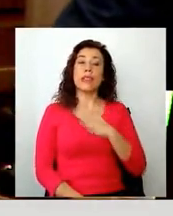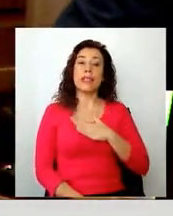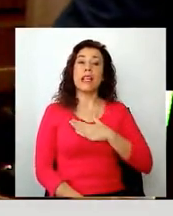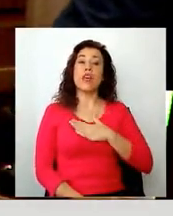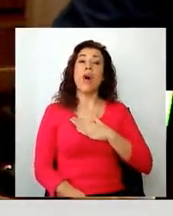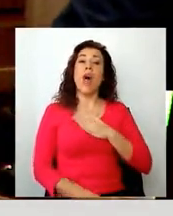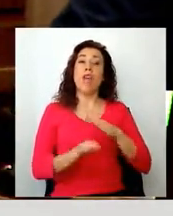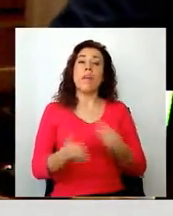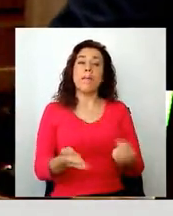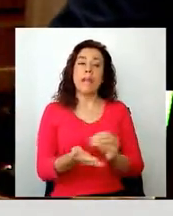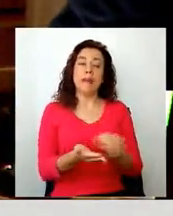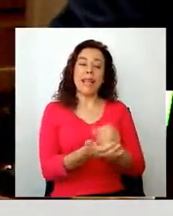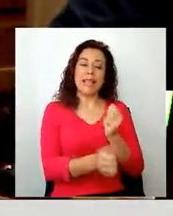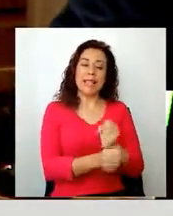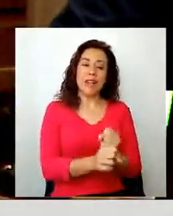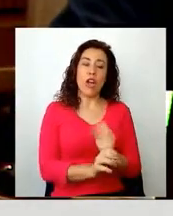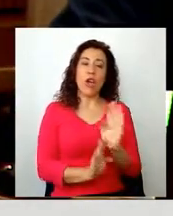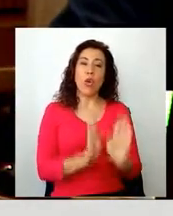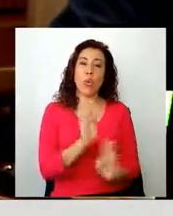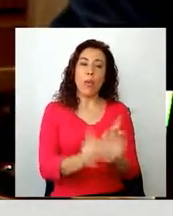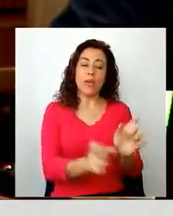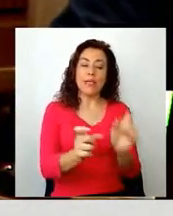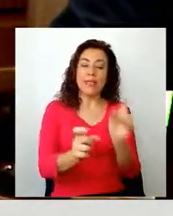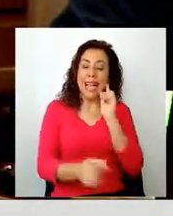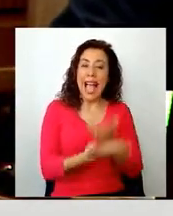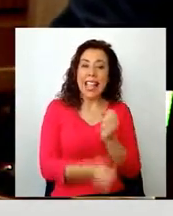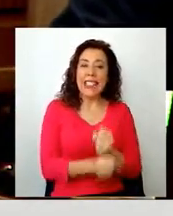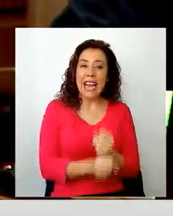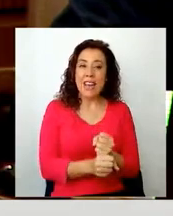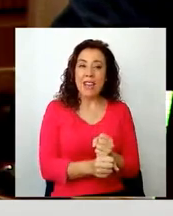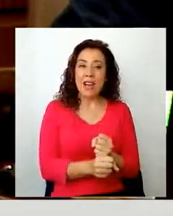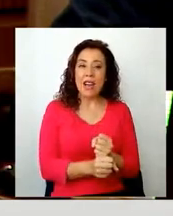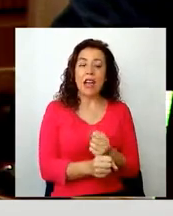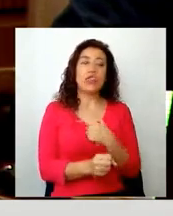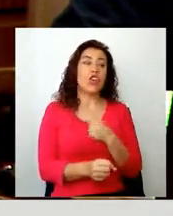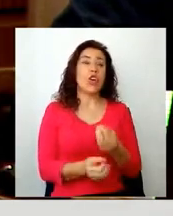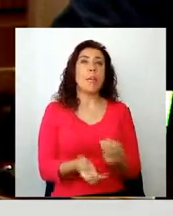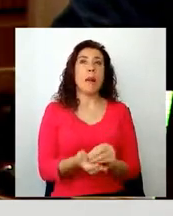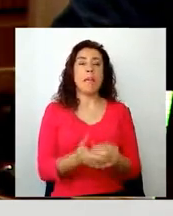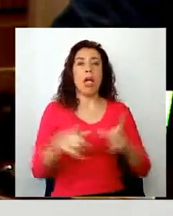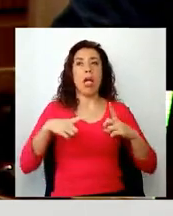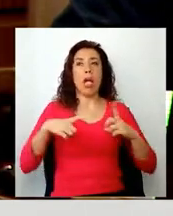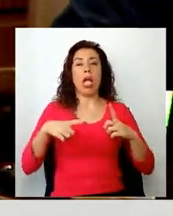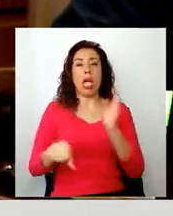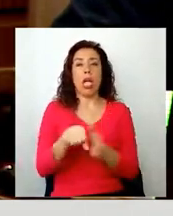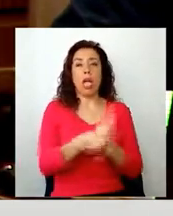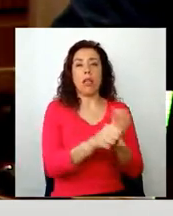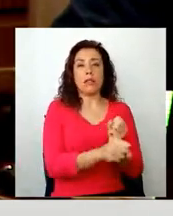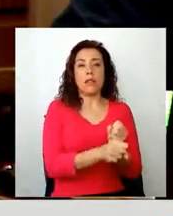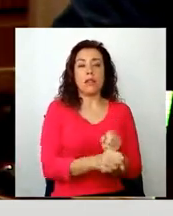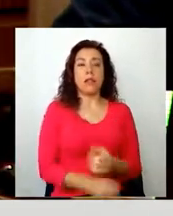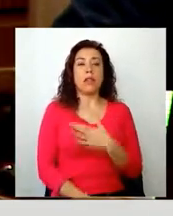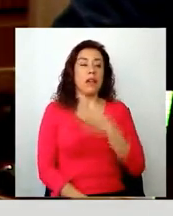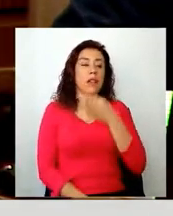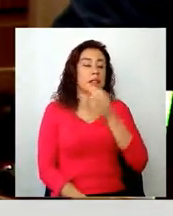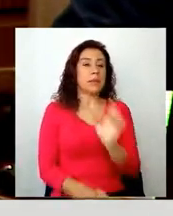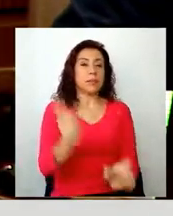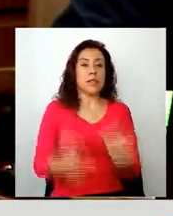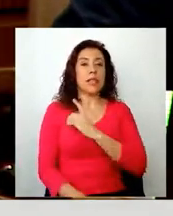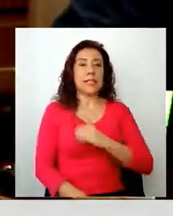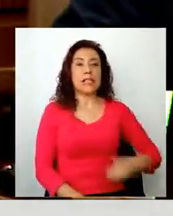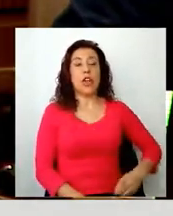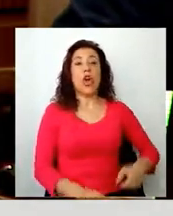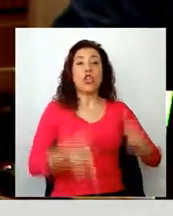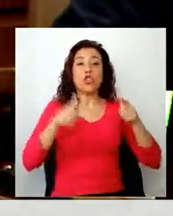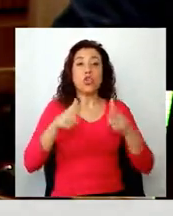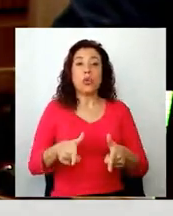cuidarlos que tienen trabajo hoy día no quiero incrementar las cesantía galopante este país decirle a los chilenos que afortunadamente en el